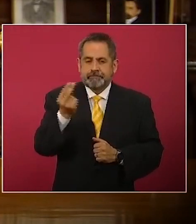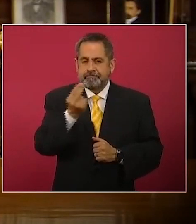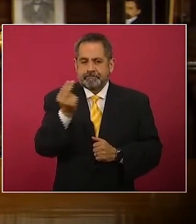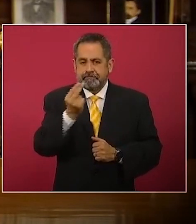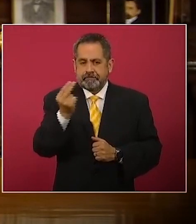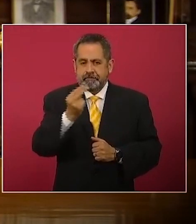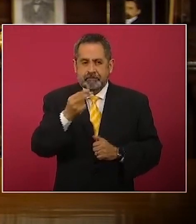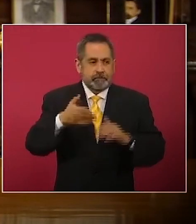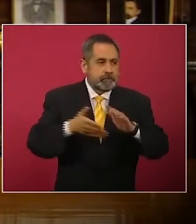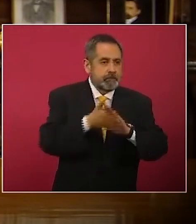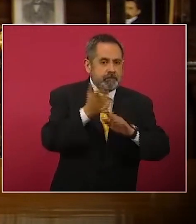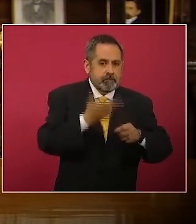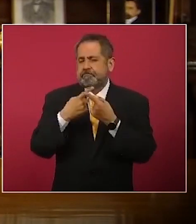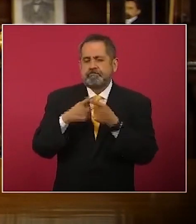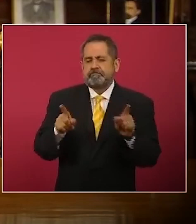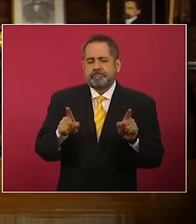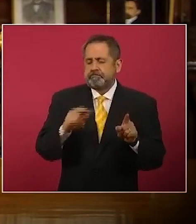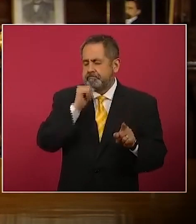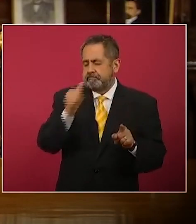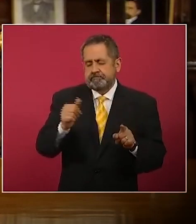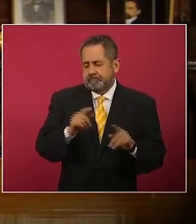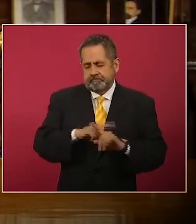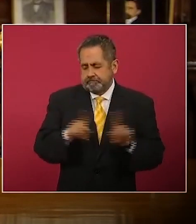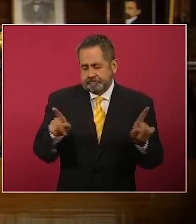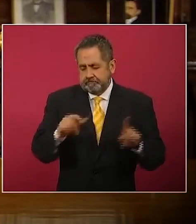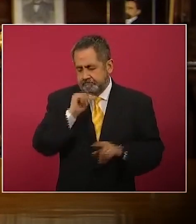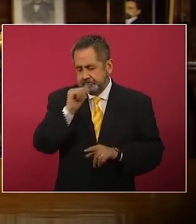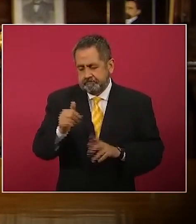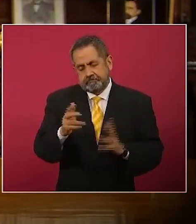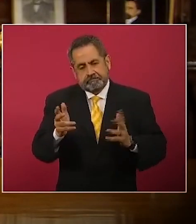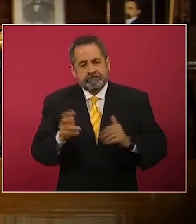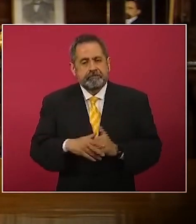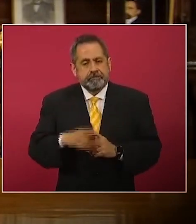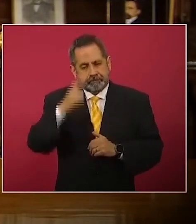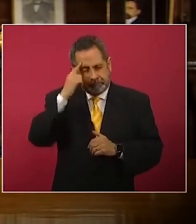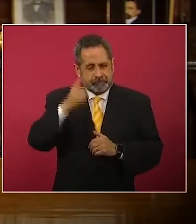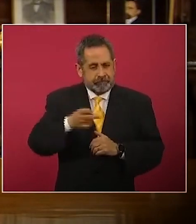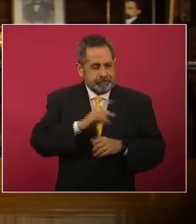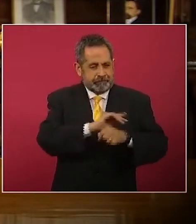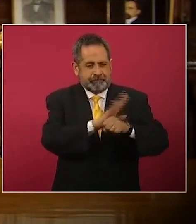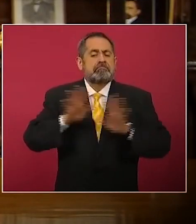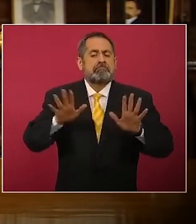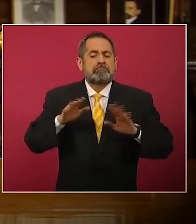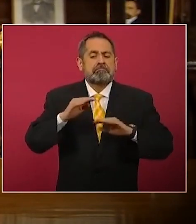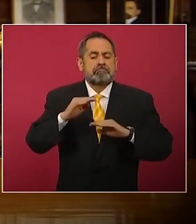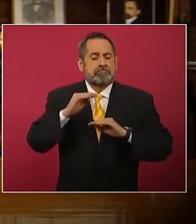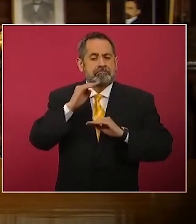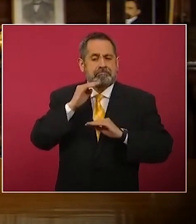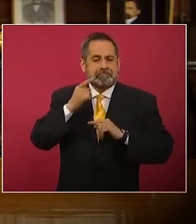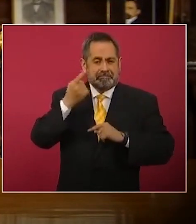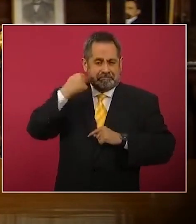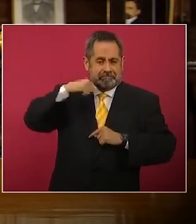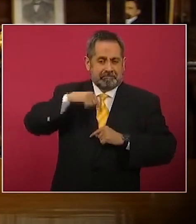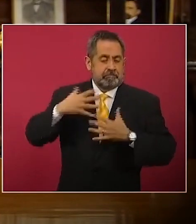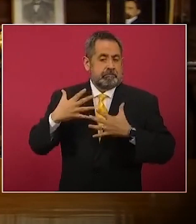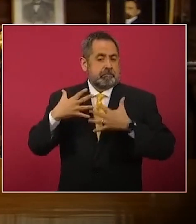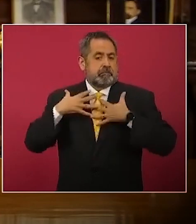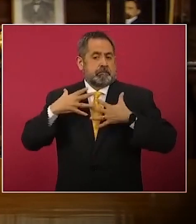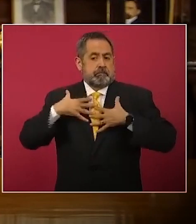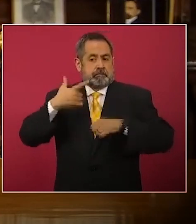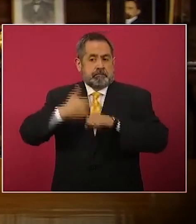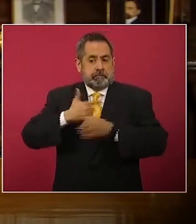hospitalizarnos. Yo diría que este virus va de salida, no va a los